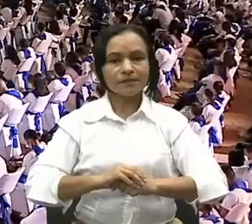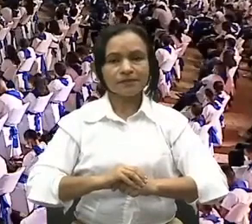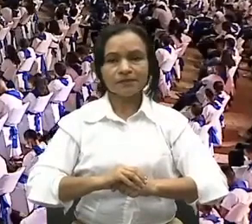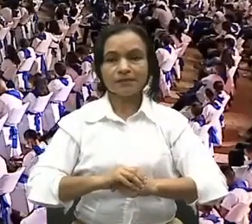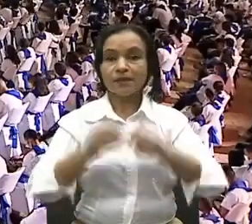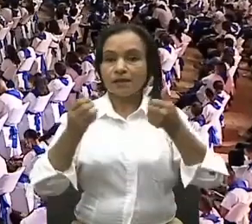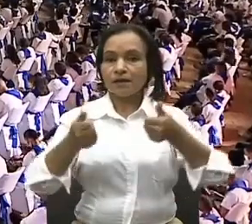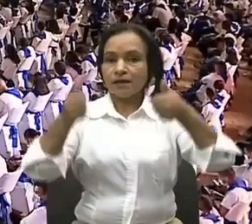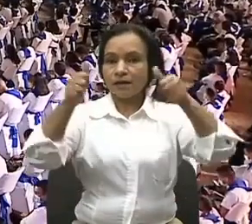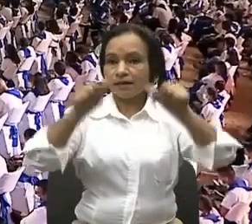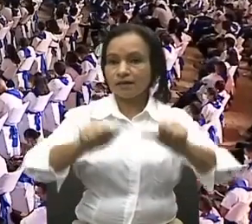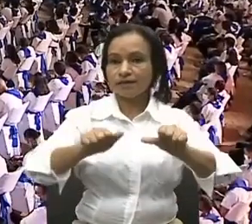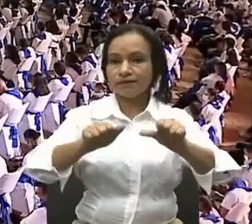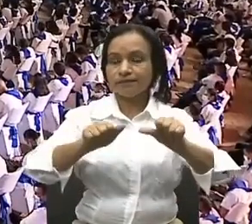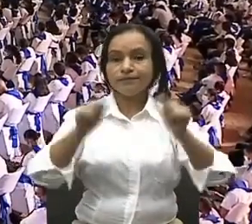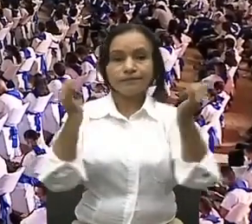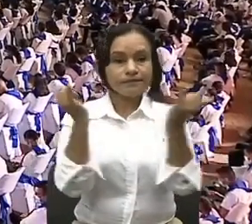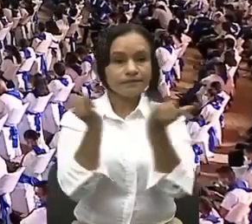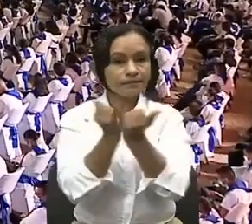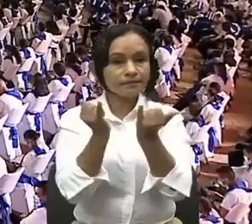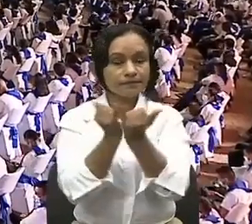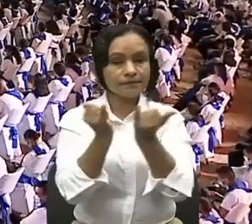El acuerdo también